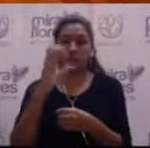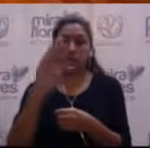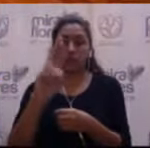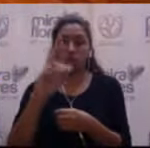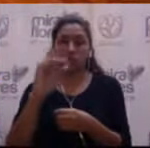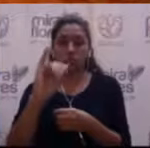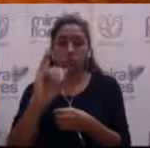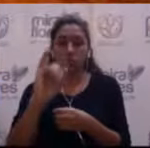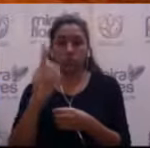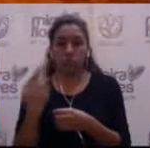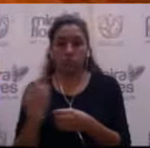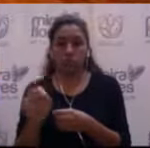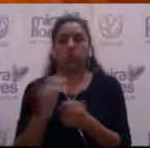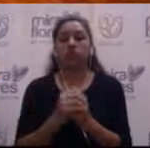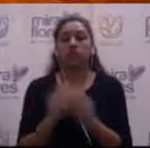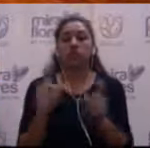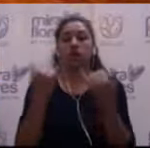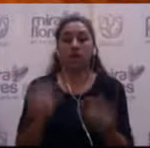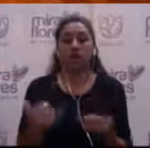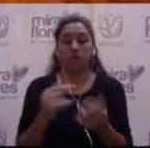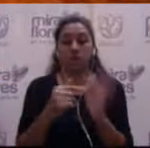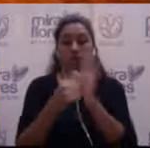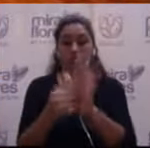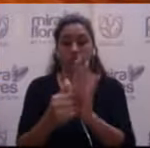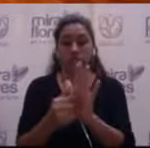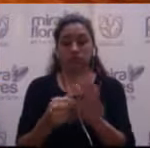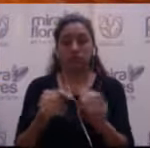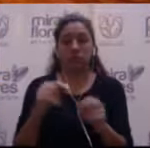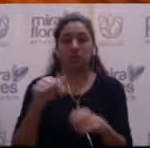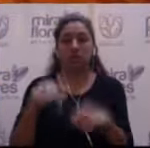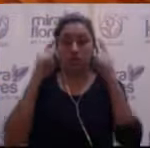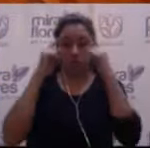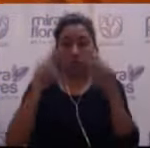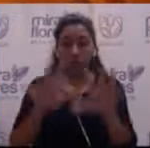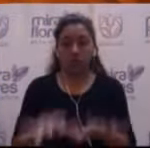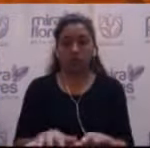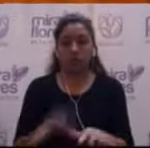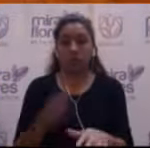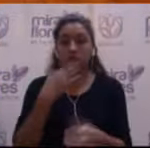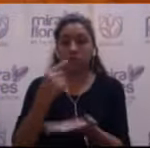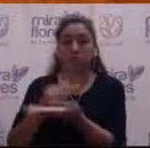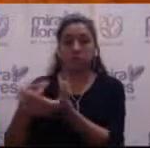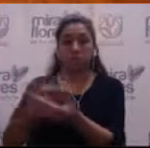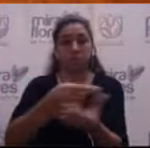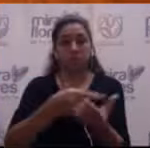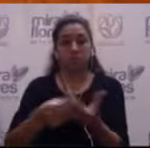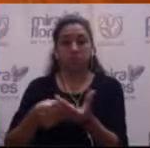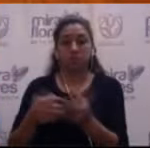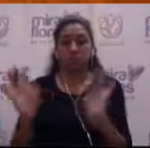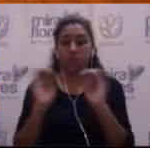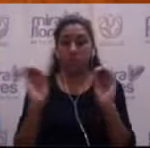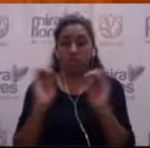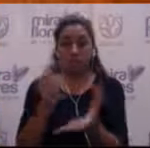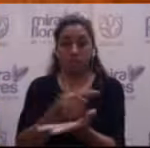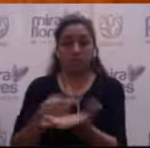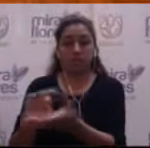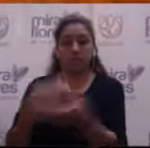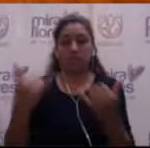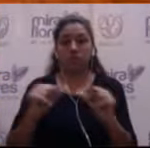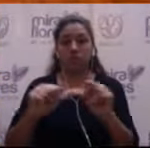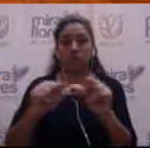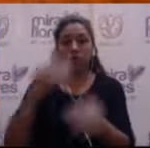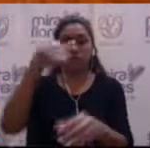actividades conexas, de conformidad con lo expresado en las consideraciones del presente acuerdo. Al debate. No teniendo debate, procederemos al